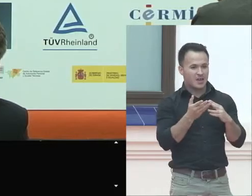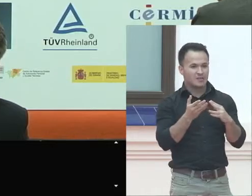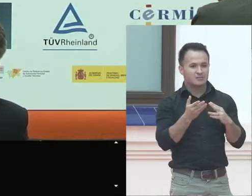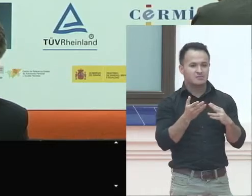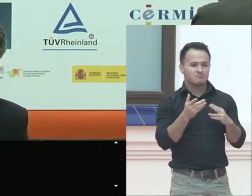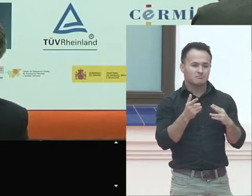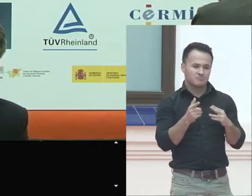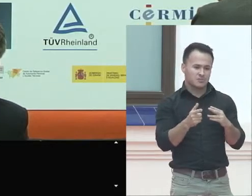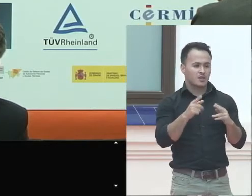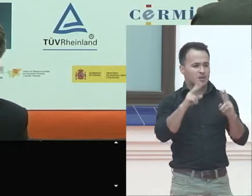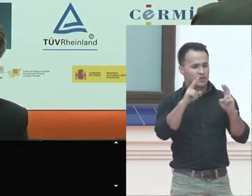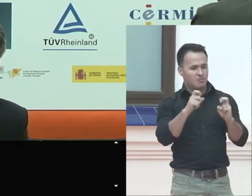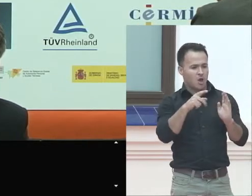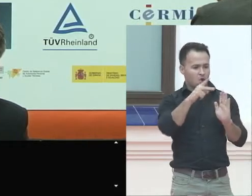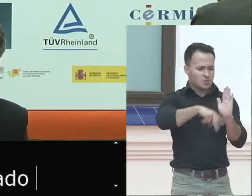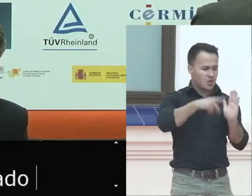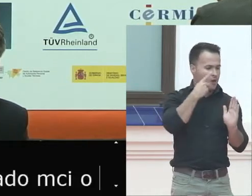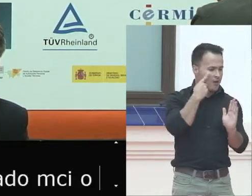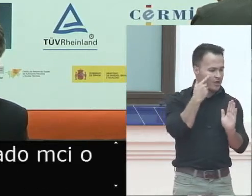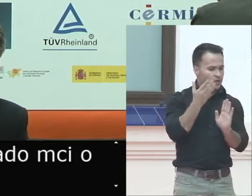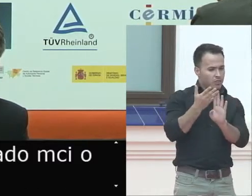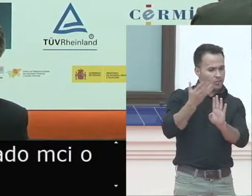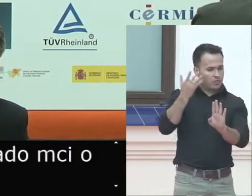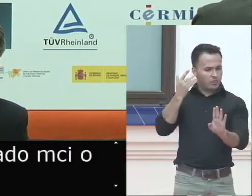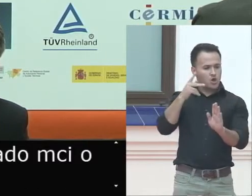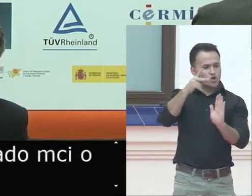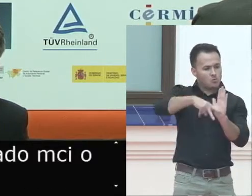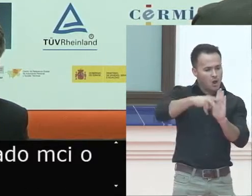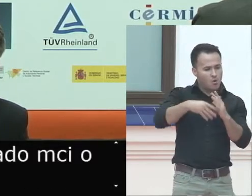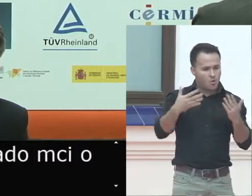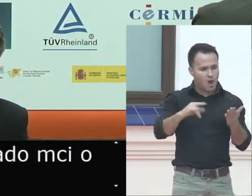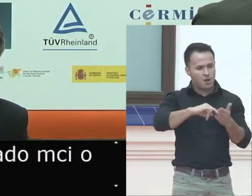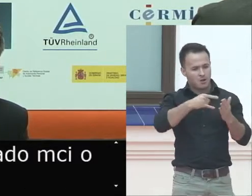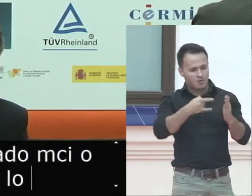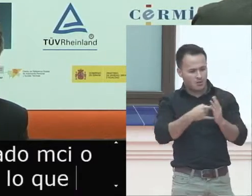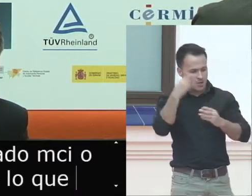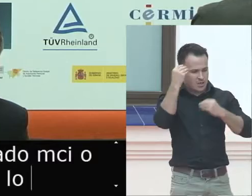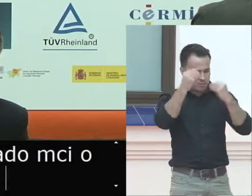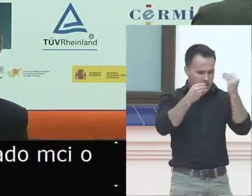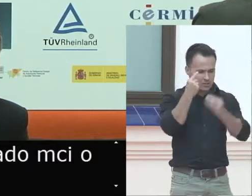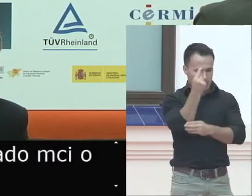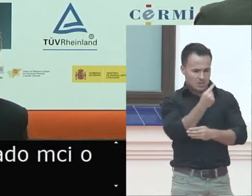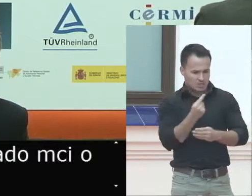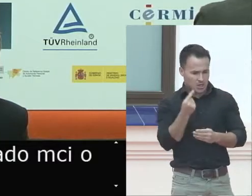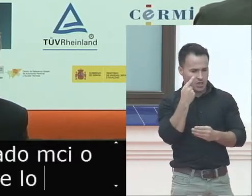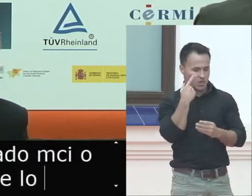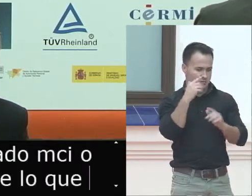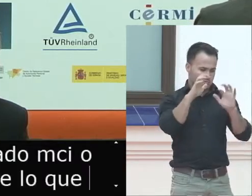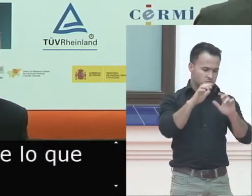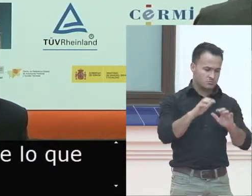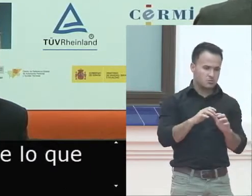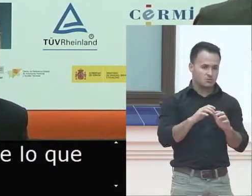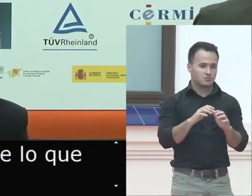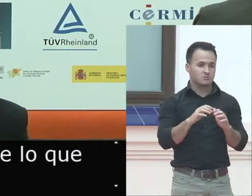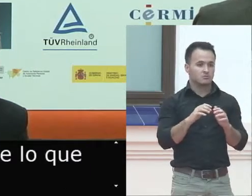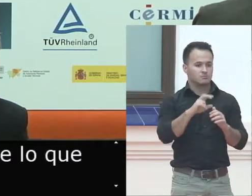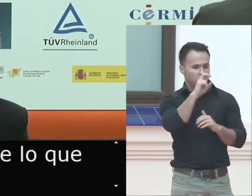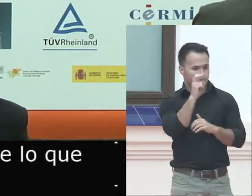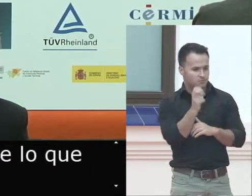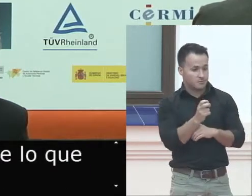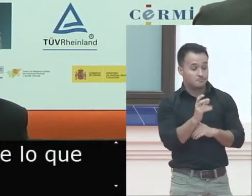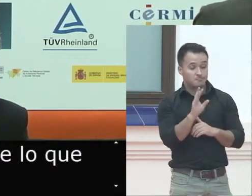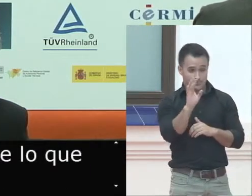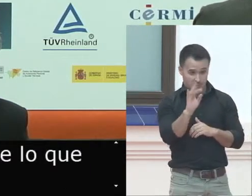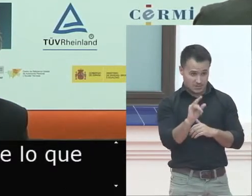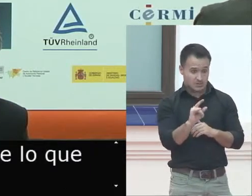estudio pernormativo, ver lo que había, cómo se podía planificar y pensar y diseñar la norma, etcétera. Pero lo que sí que